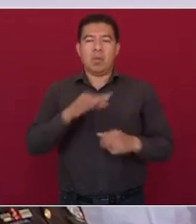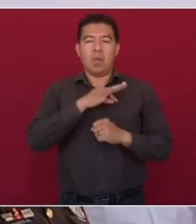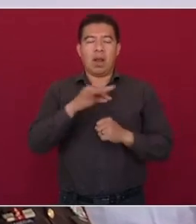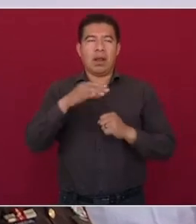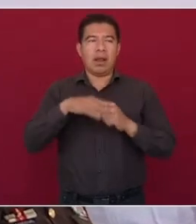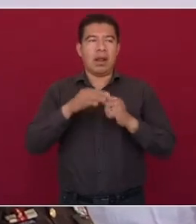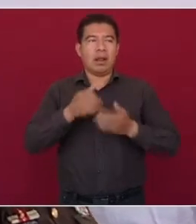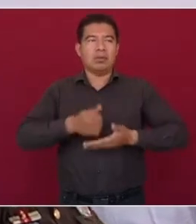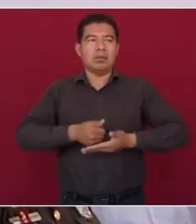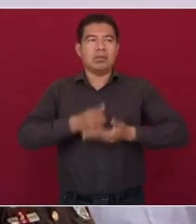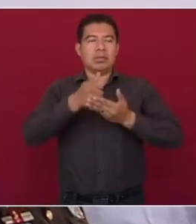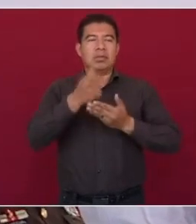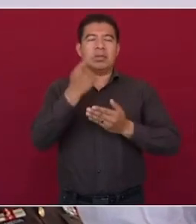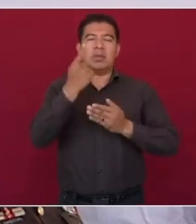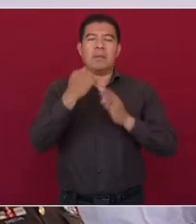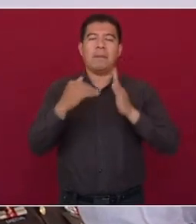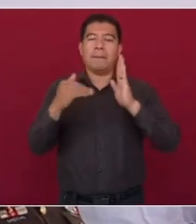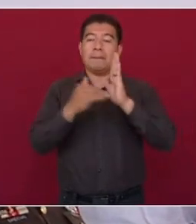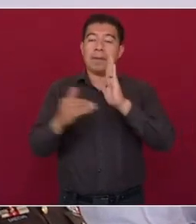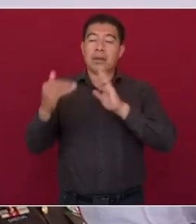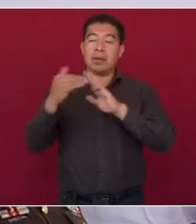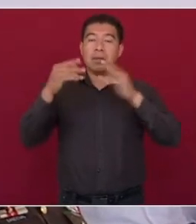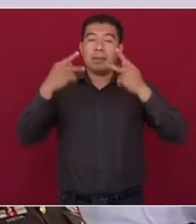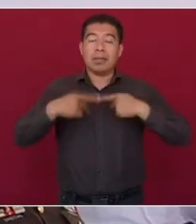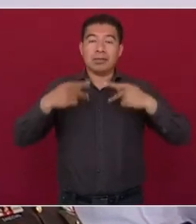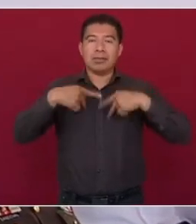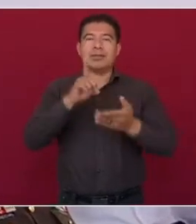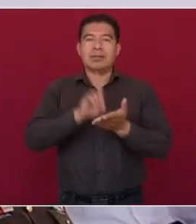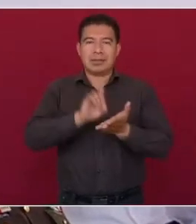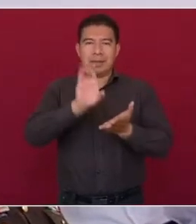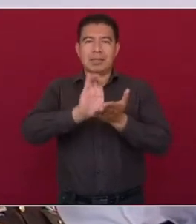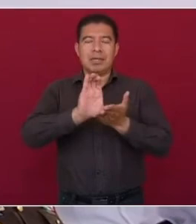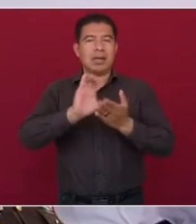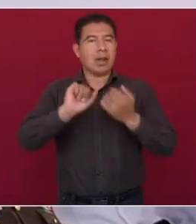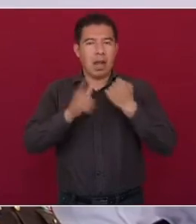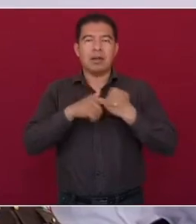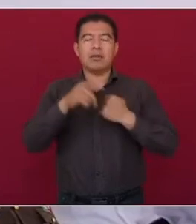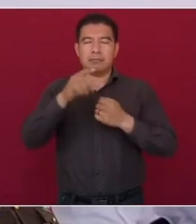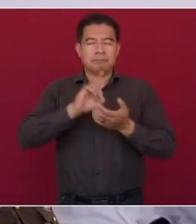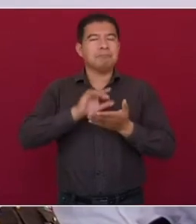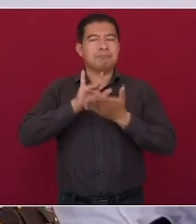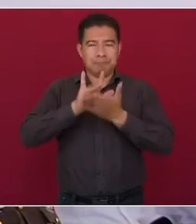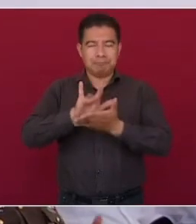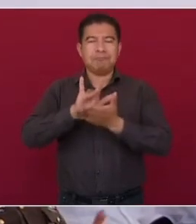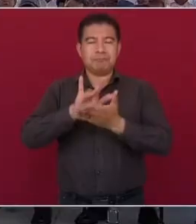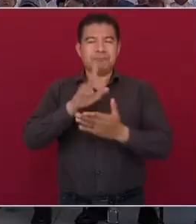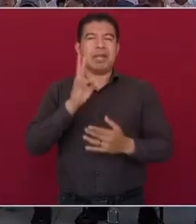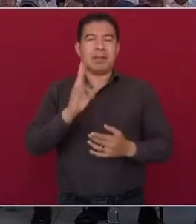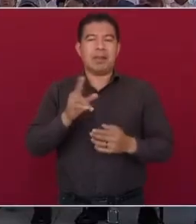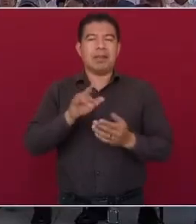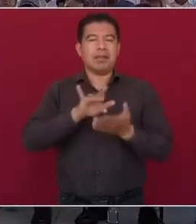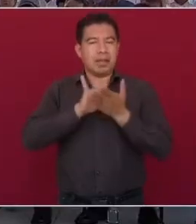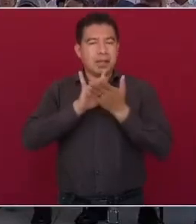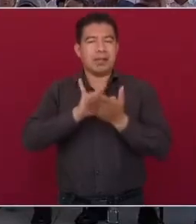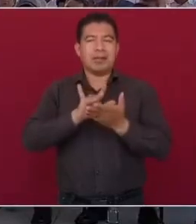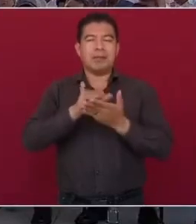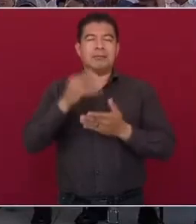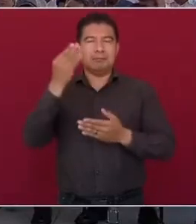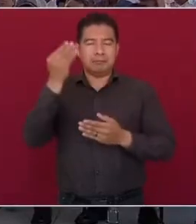ayudar a 1 millón de personas con discapacidad que también reciben pensión.